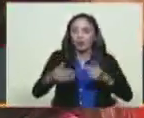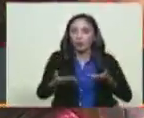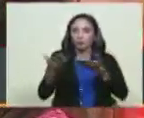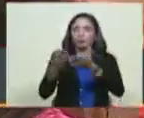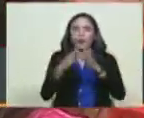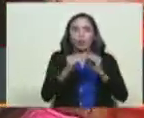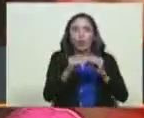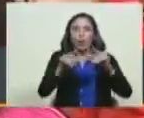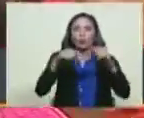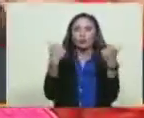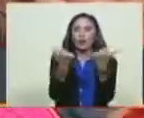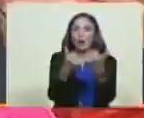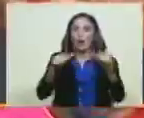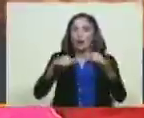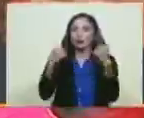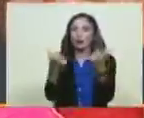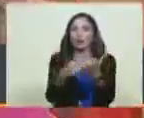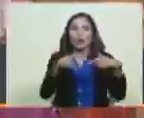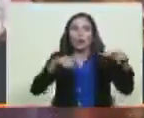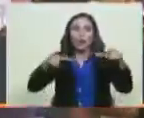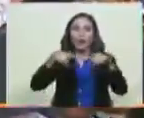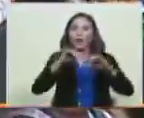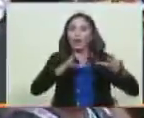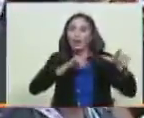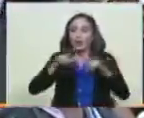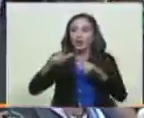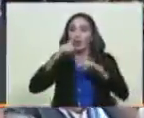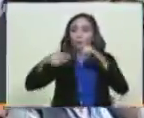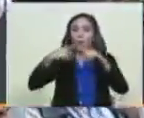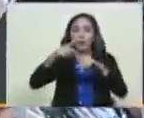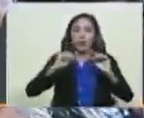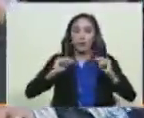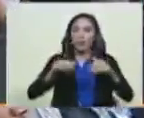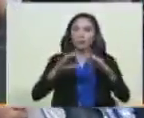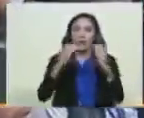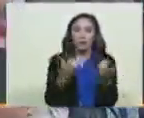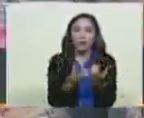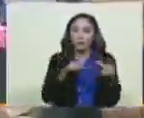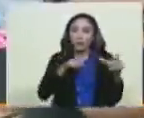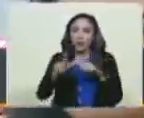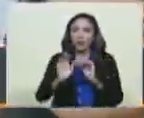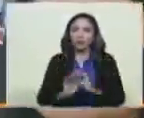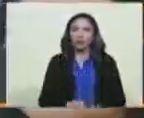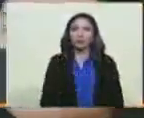condiciones ya de escuelas y de sedes para esta mañana misma web